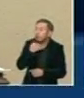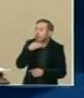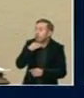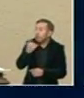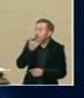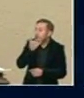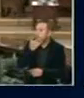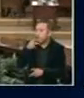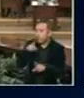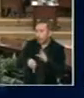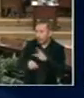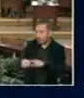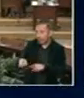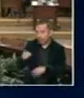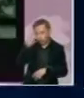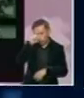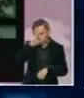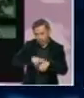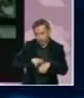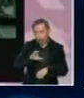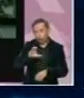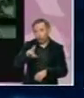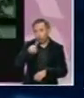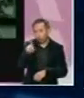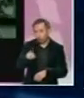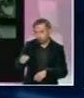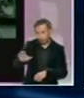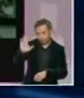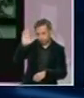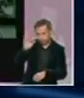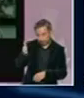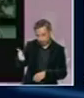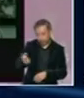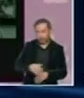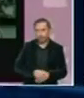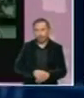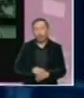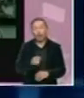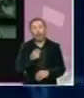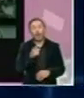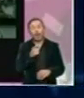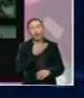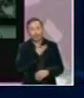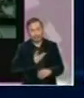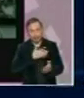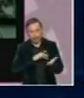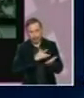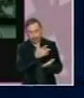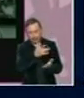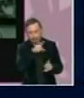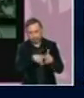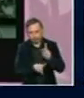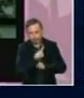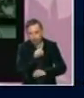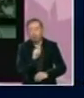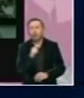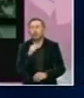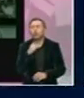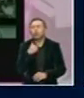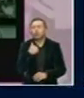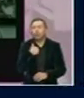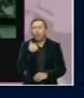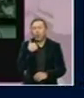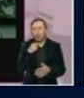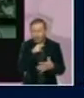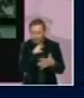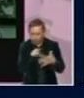que esto sea, insisto, lo más conveniente para un mes como está siendo mayo y la primera